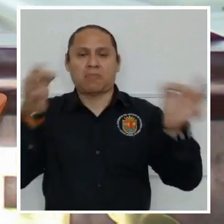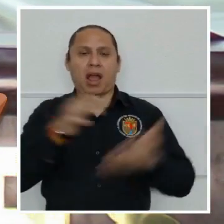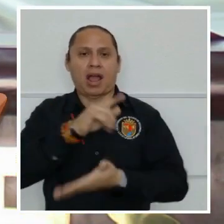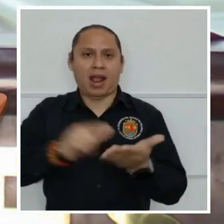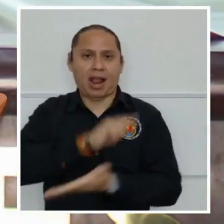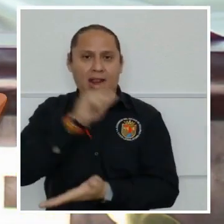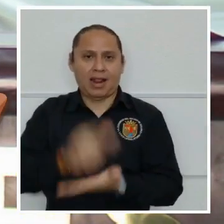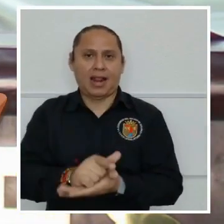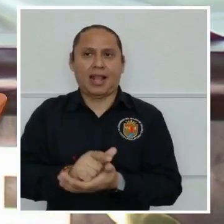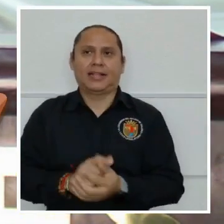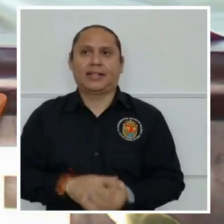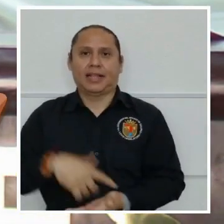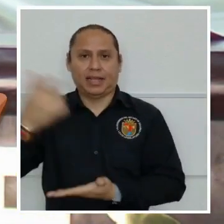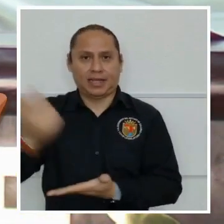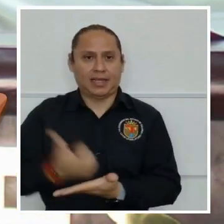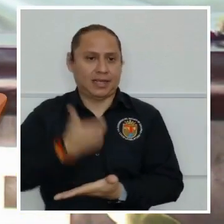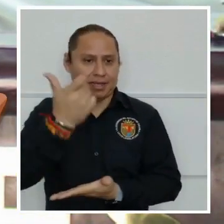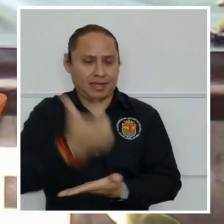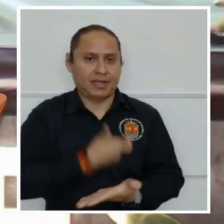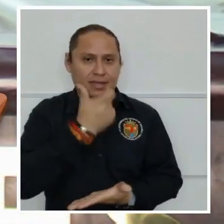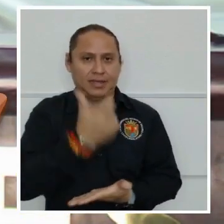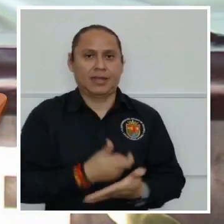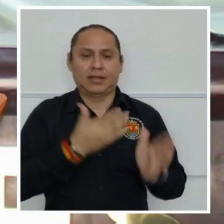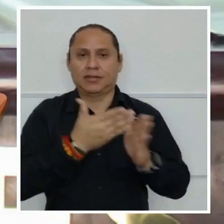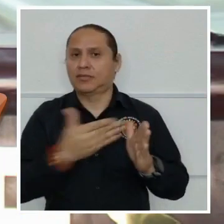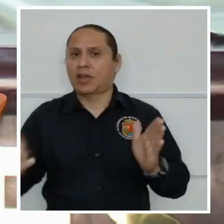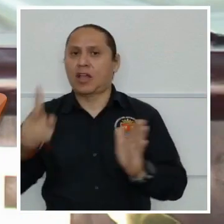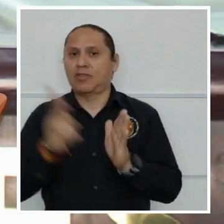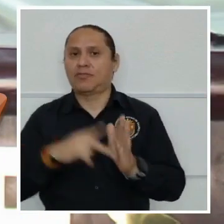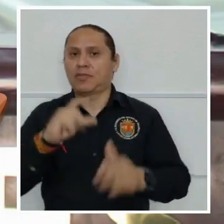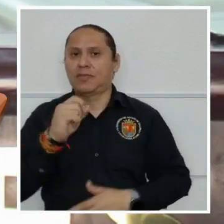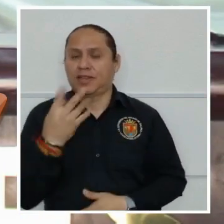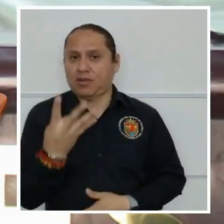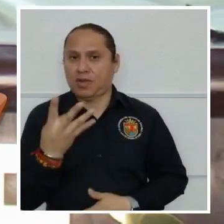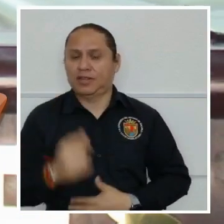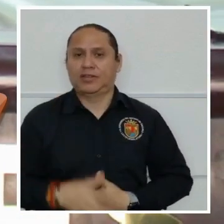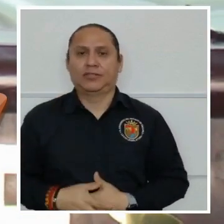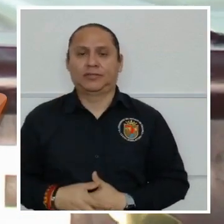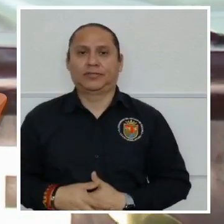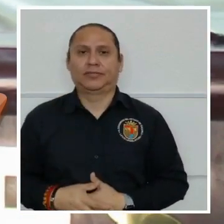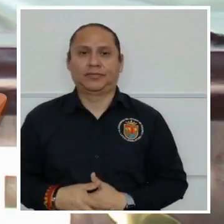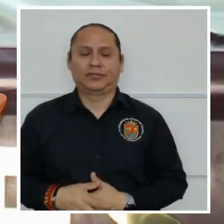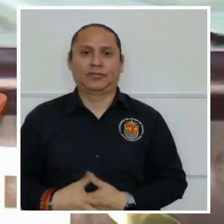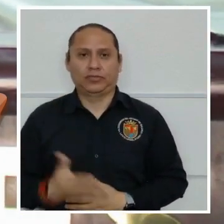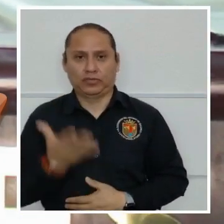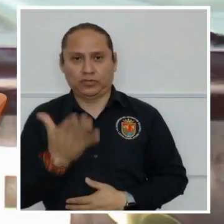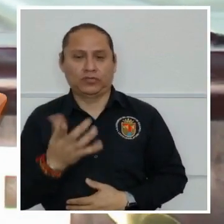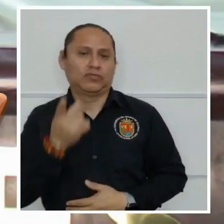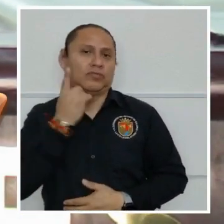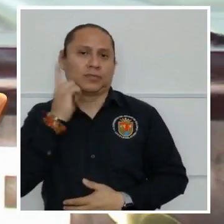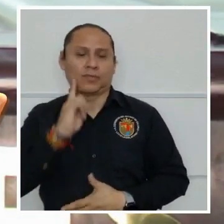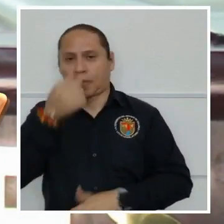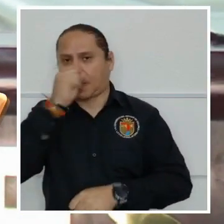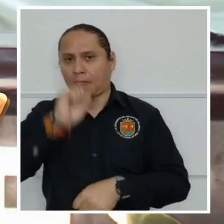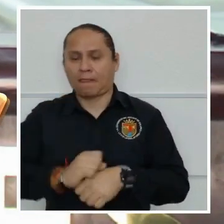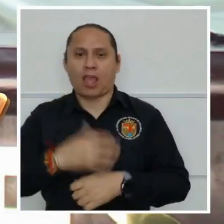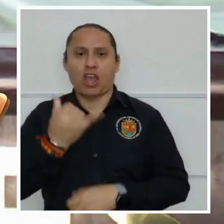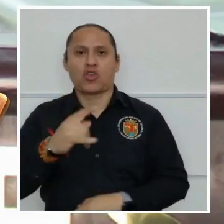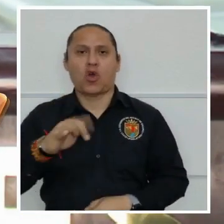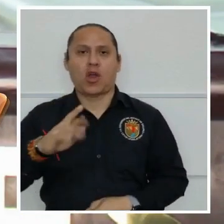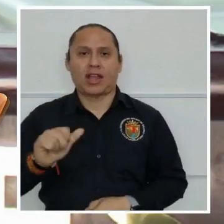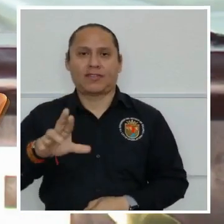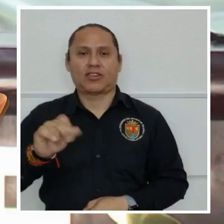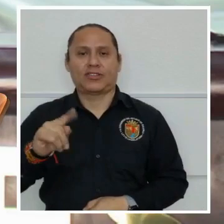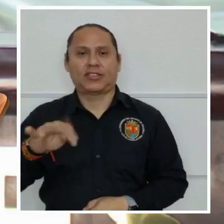de Ingresos del Estado de Chiapas para el ejercicio fiscal 2024. Por lo que solicito a la diputada secretaria Yolanda